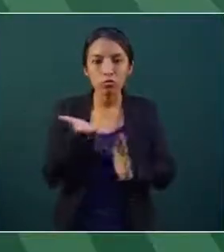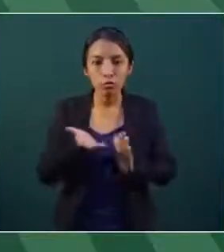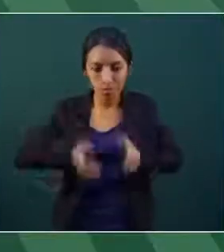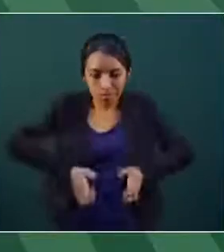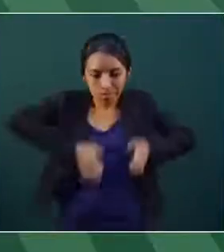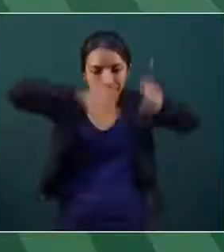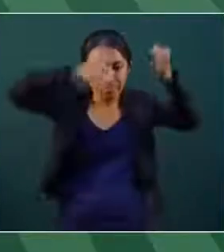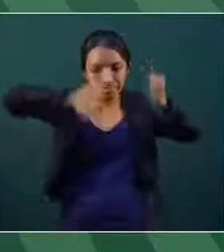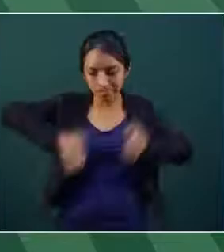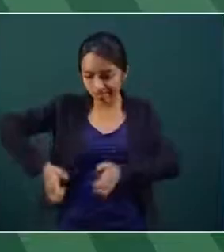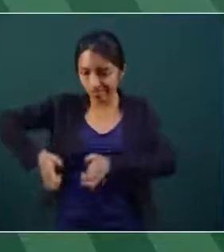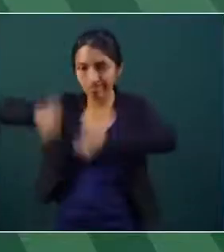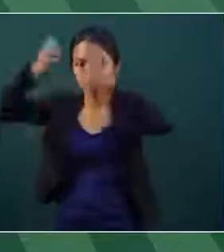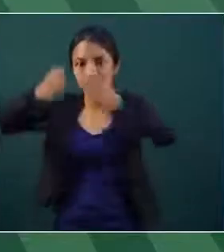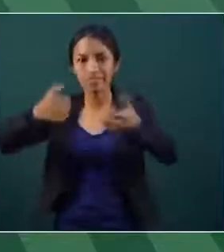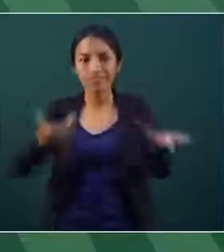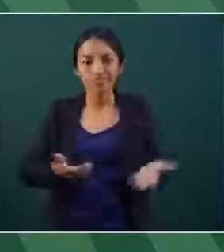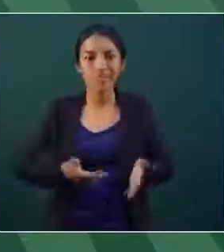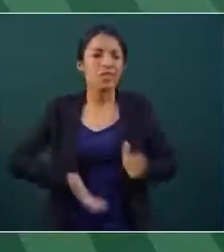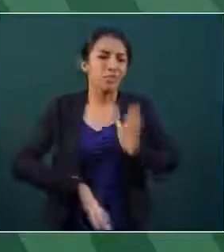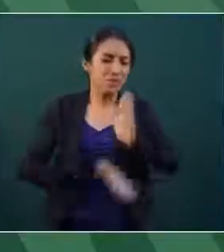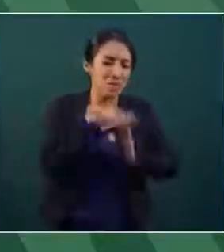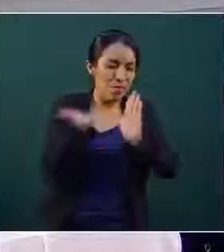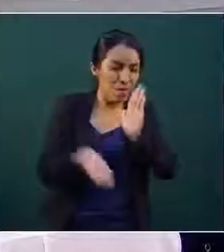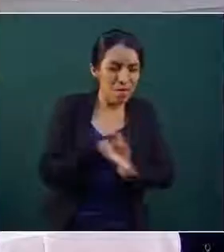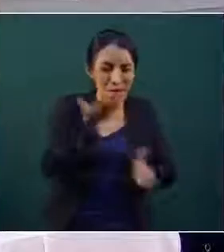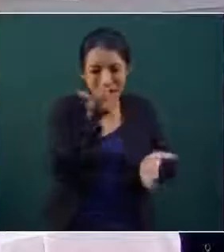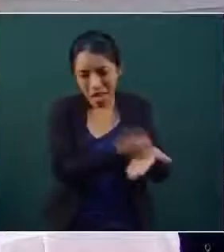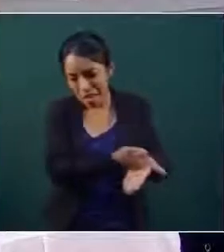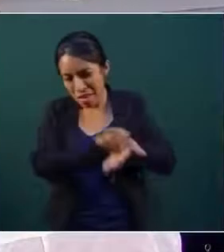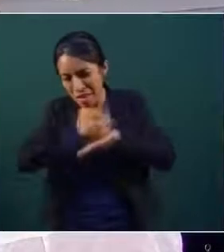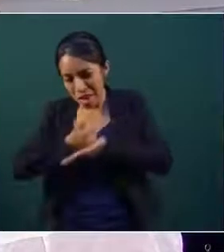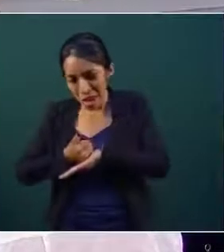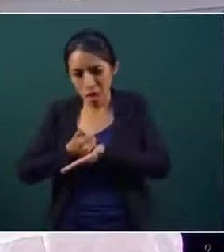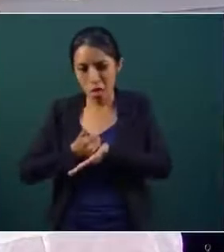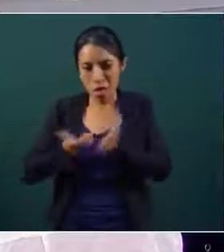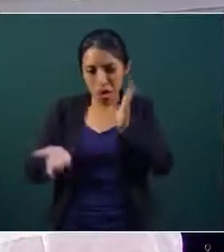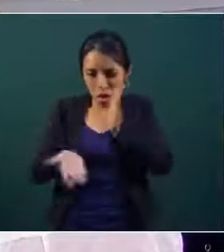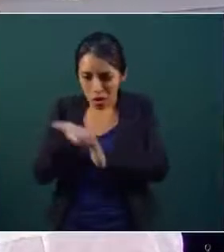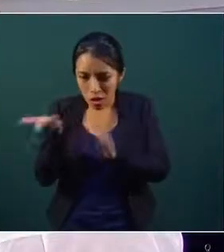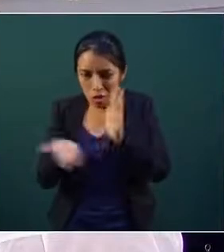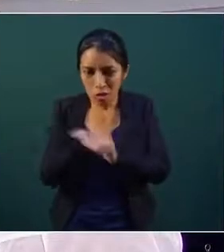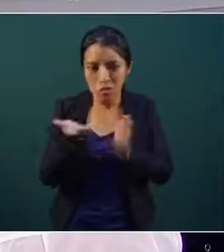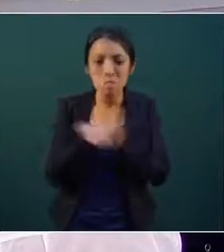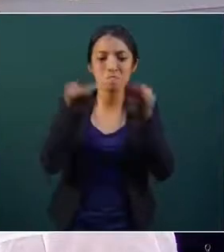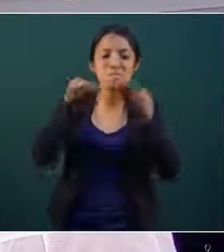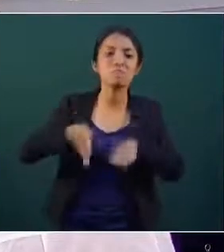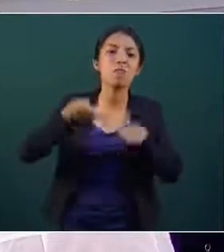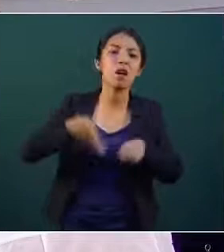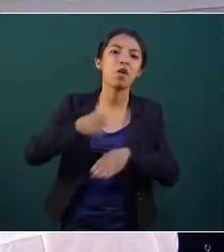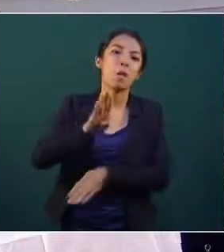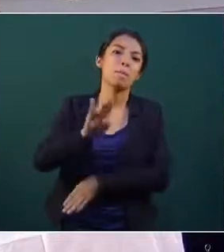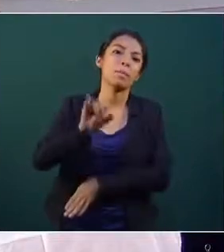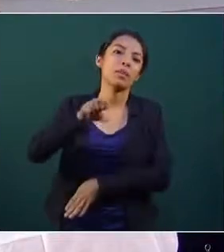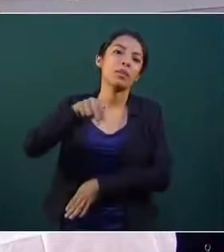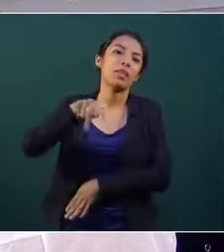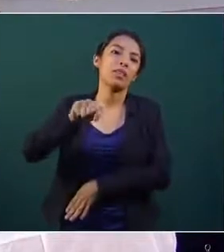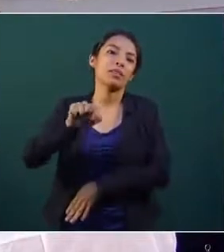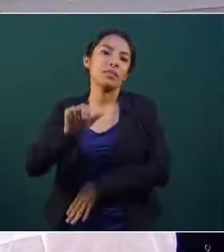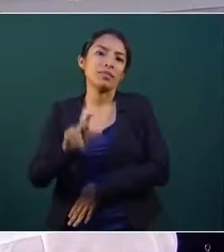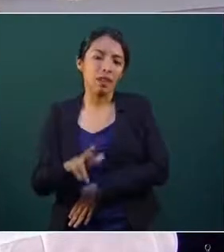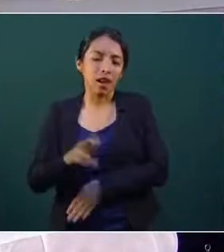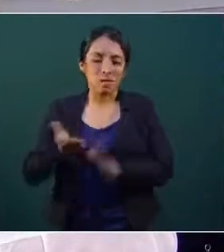cuarteles, en la construcción de las sucursales para el Banco del Bienestar, en